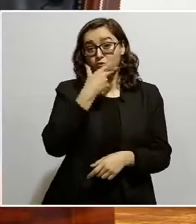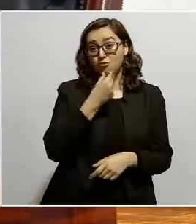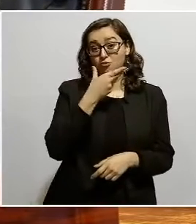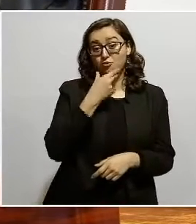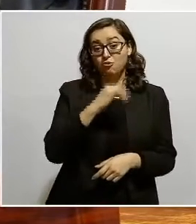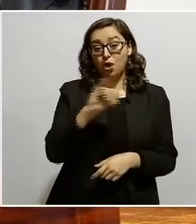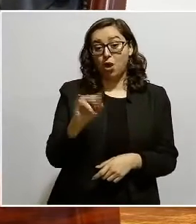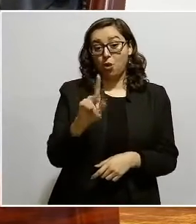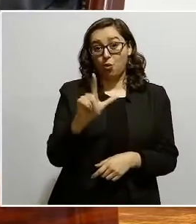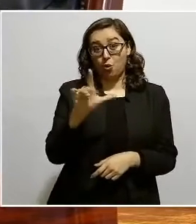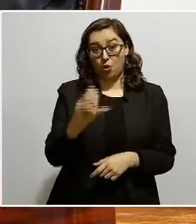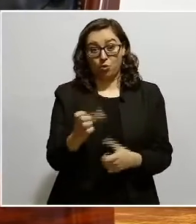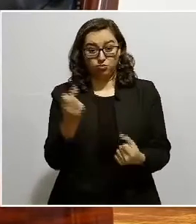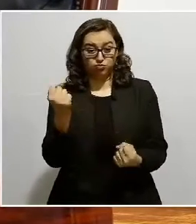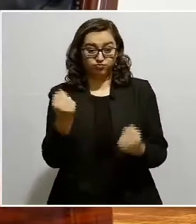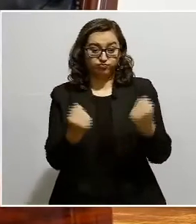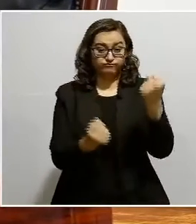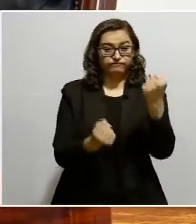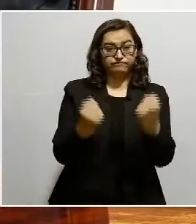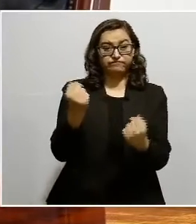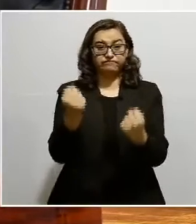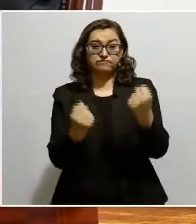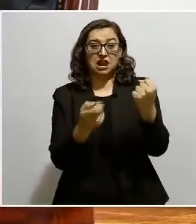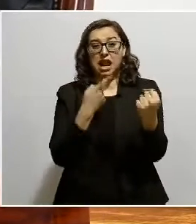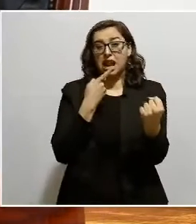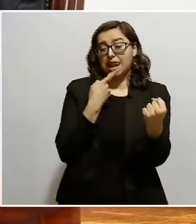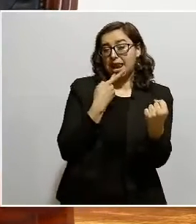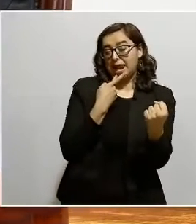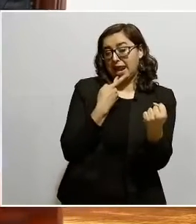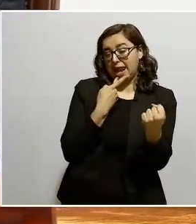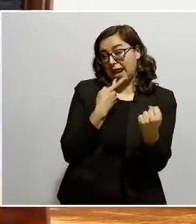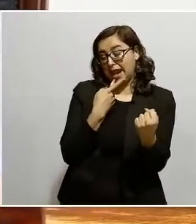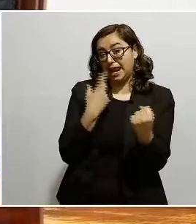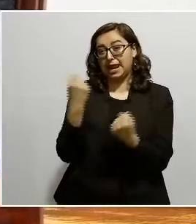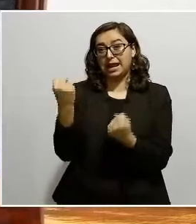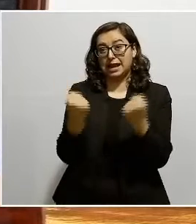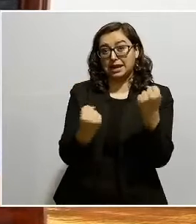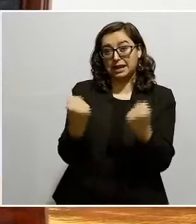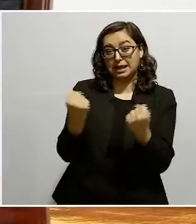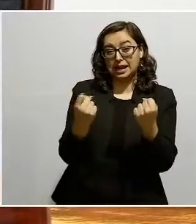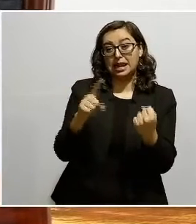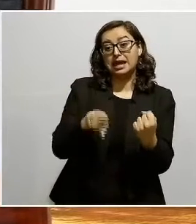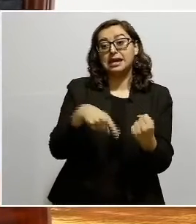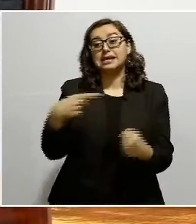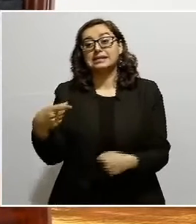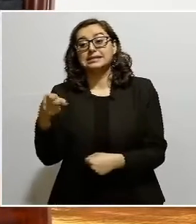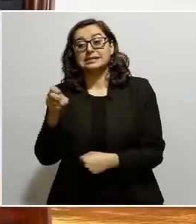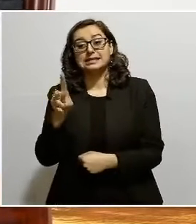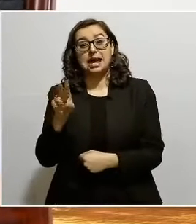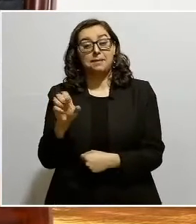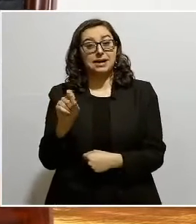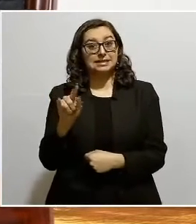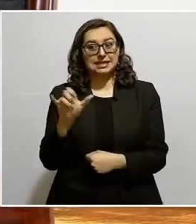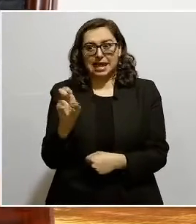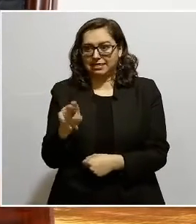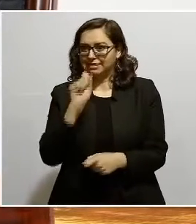la batuta de la conversación, aunque Carlos Sebastián le hacía segunda en el mismo